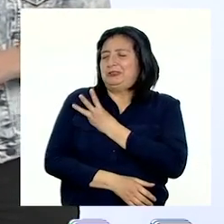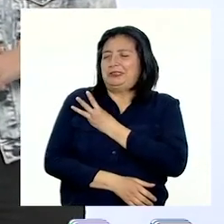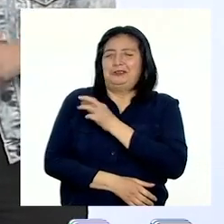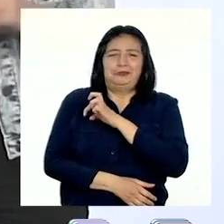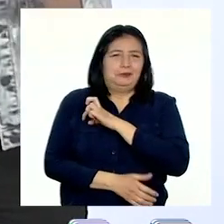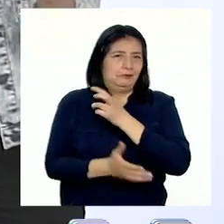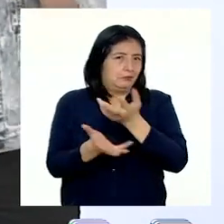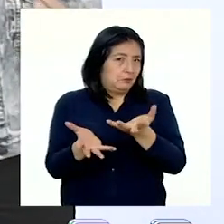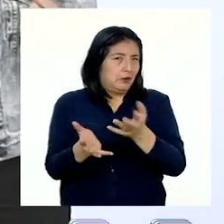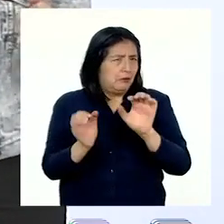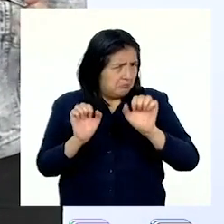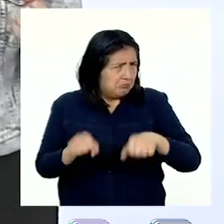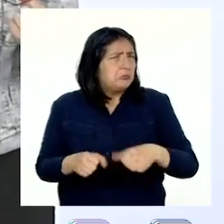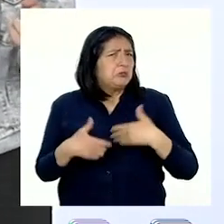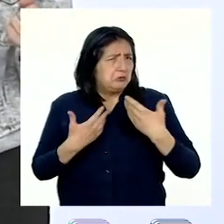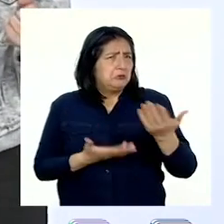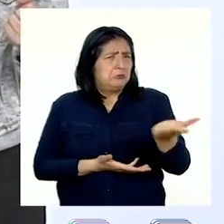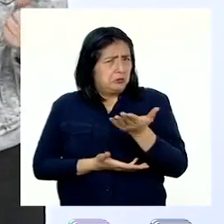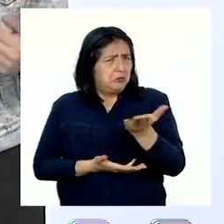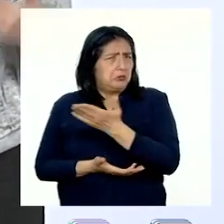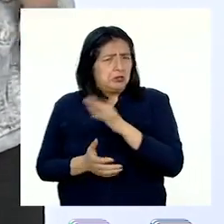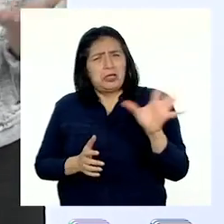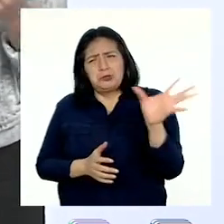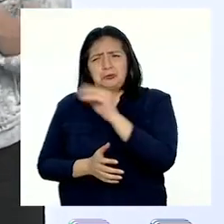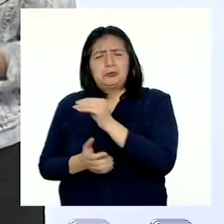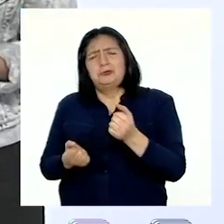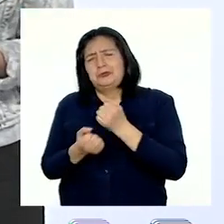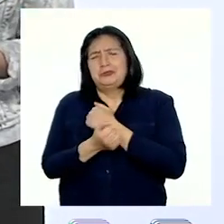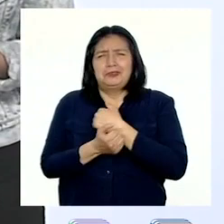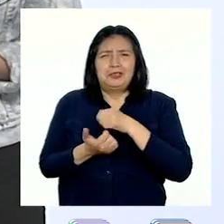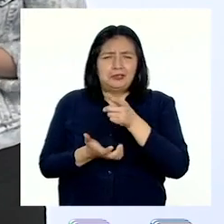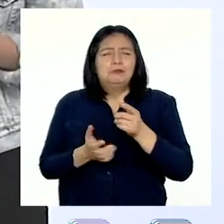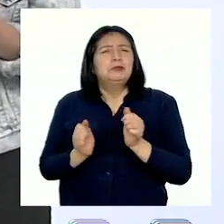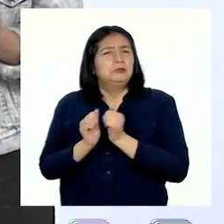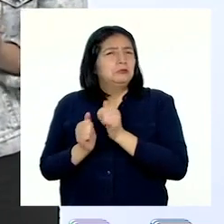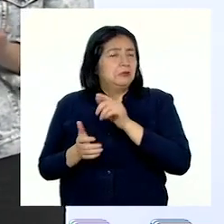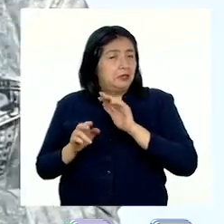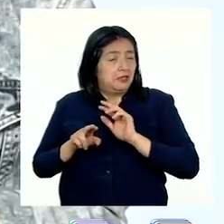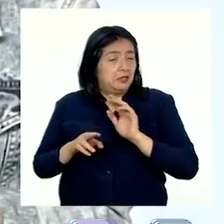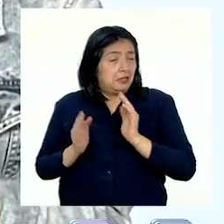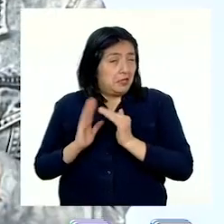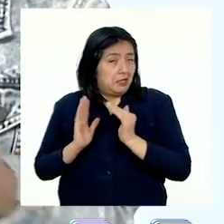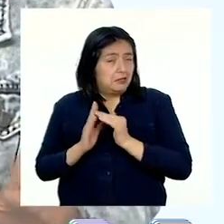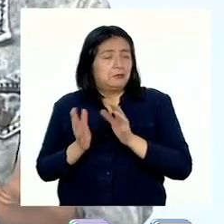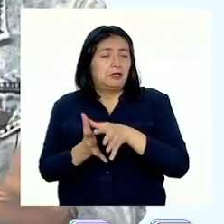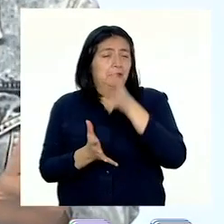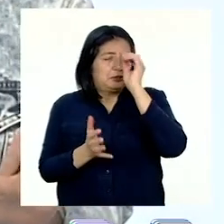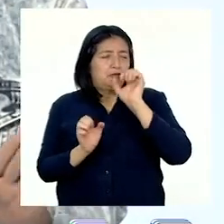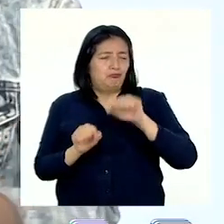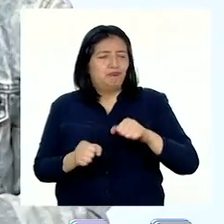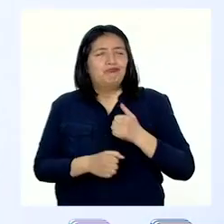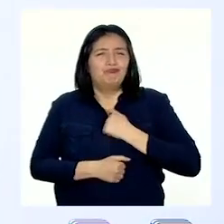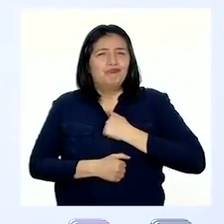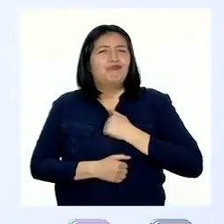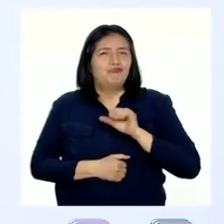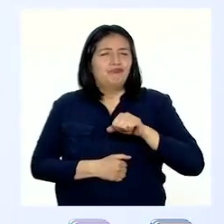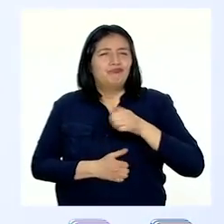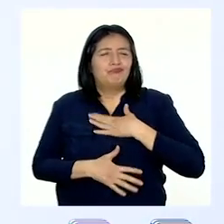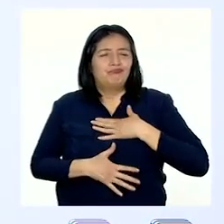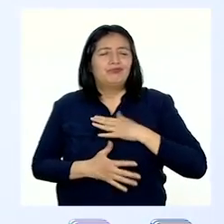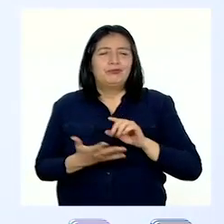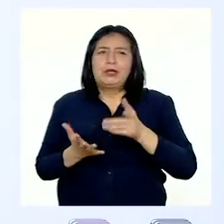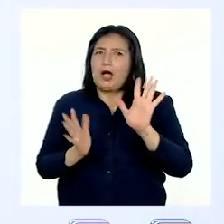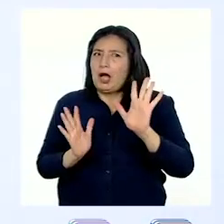grado de primaria, pero pueden invitar a todos sus seres queridos que los estén acompañando en casa porque aprender juntos siempre es más divertido. Eso